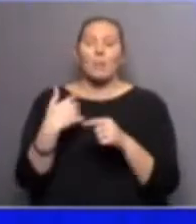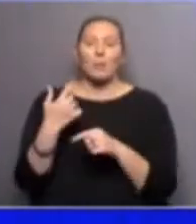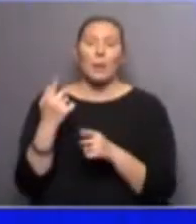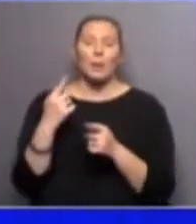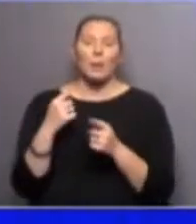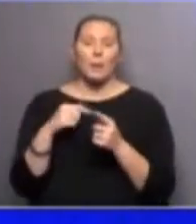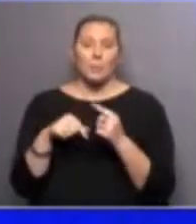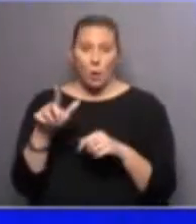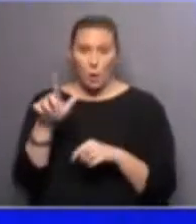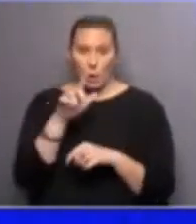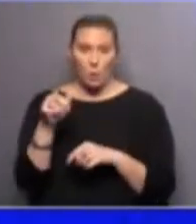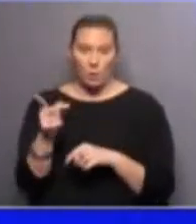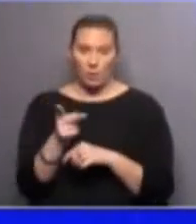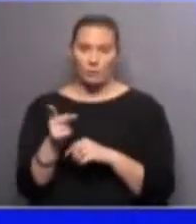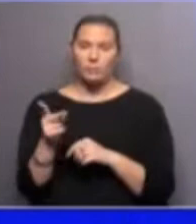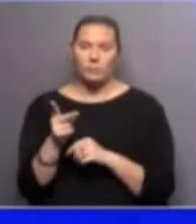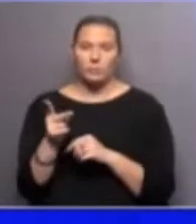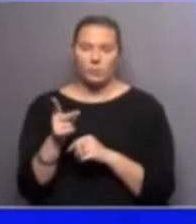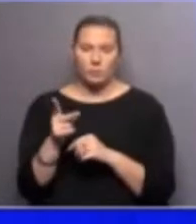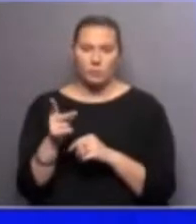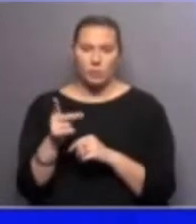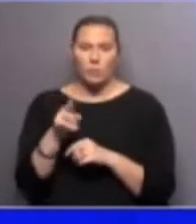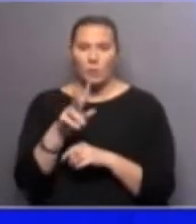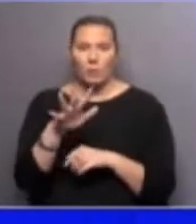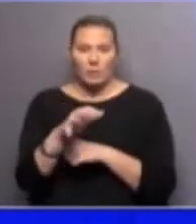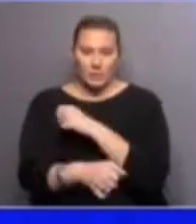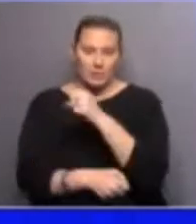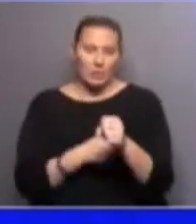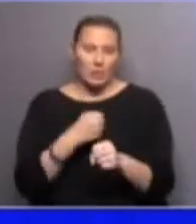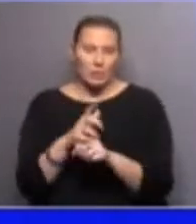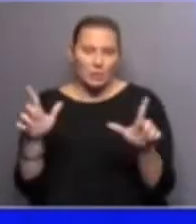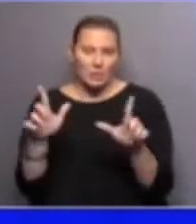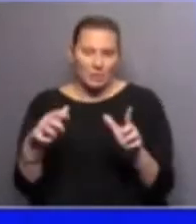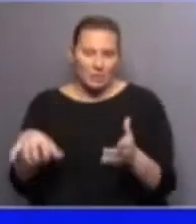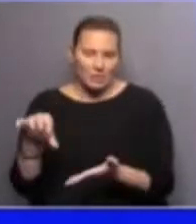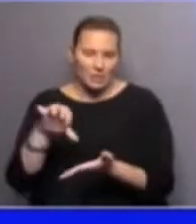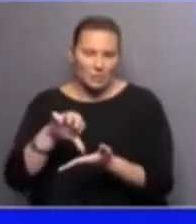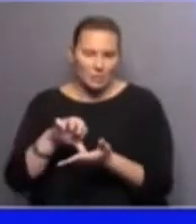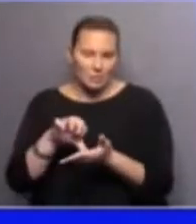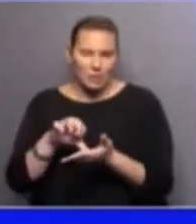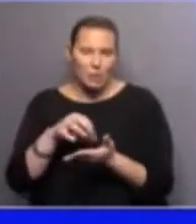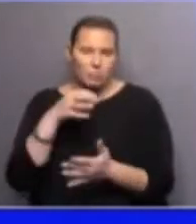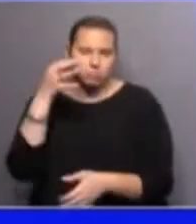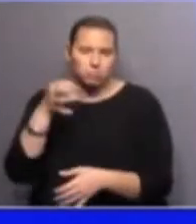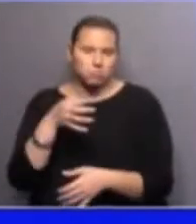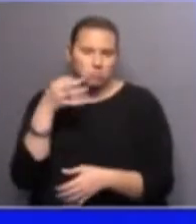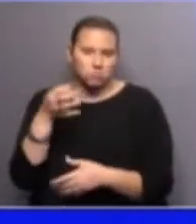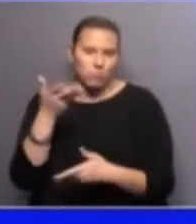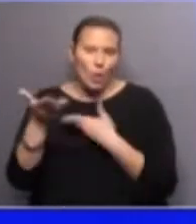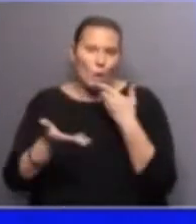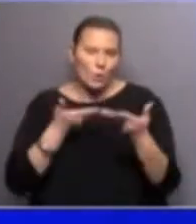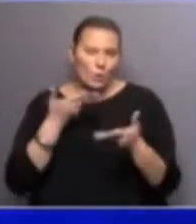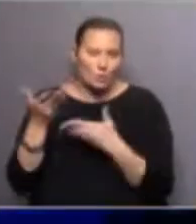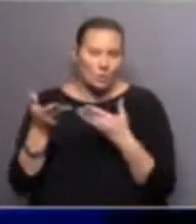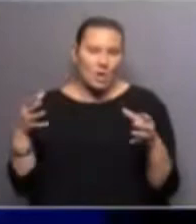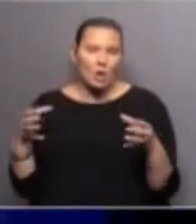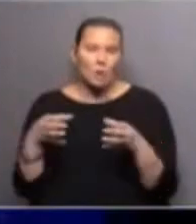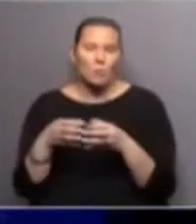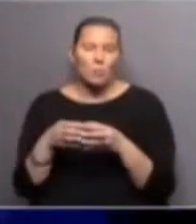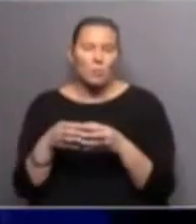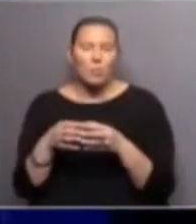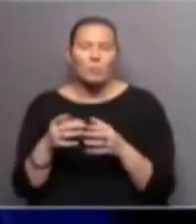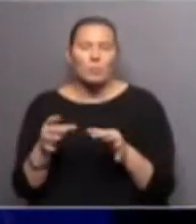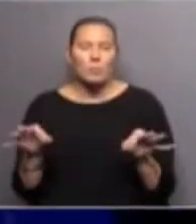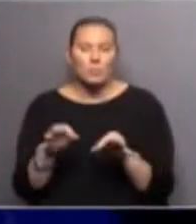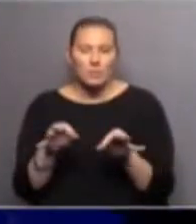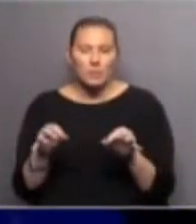pero bueno, el lunes ellos van a estar en la gala por los 25 años de TV Ciudad y en el concierto de la Filarmónica, obviamente. Bueno, cuénteme